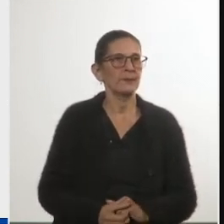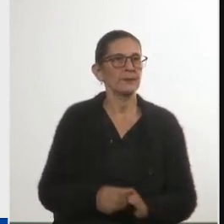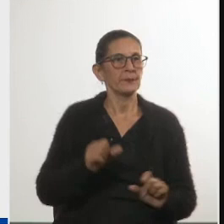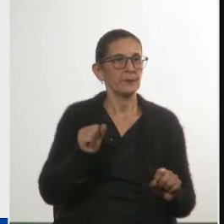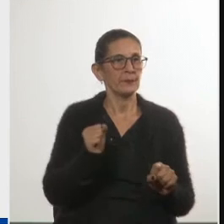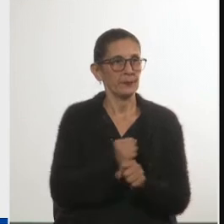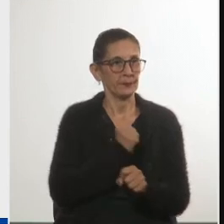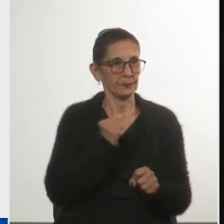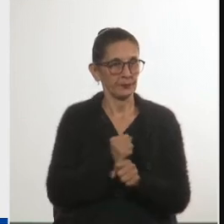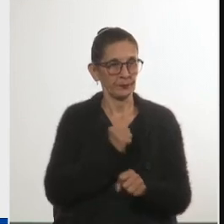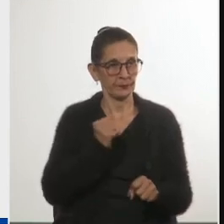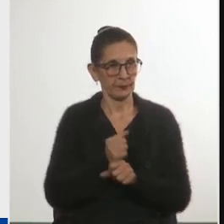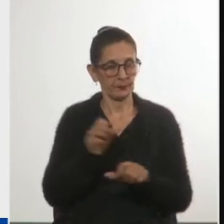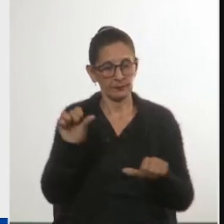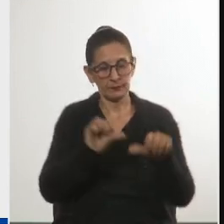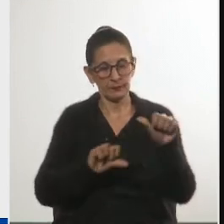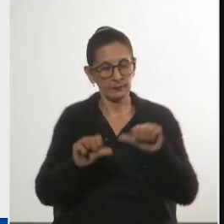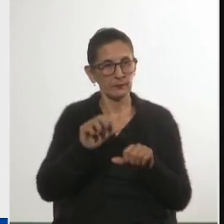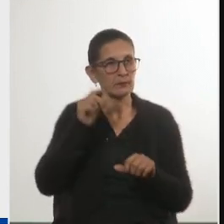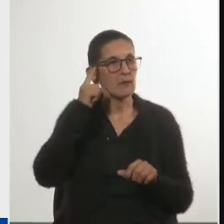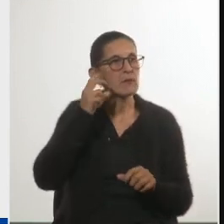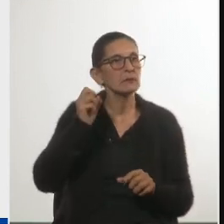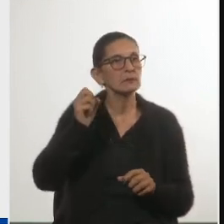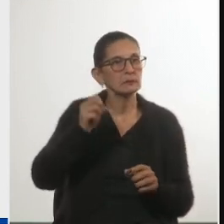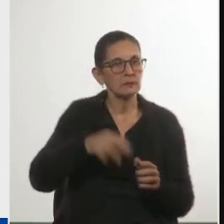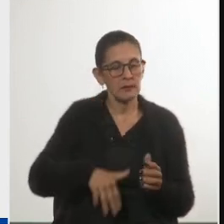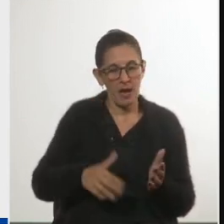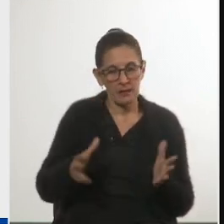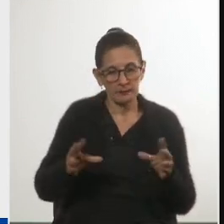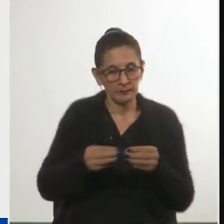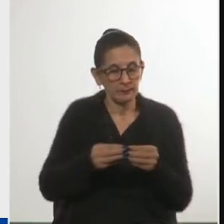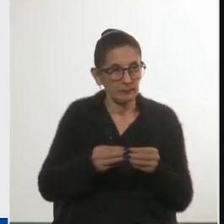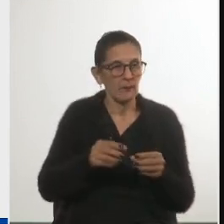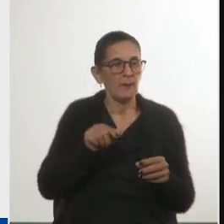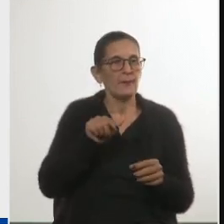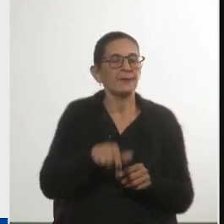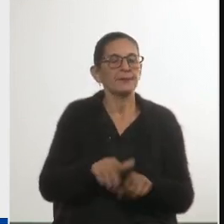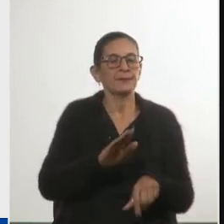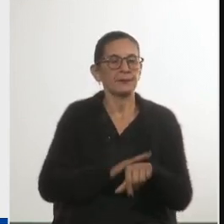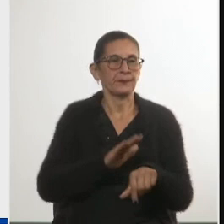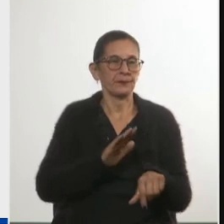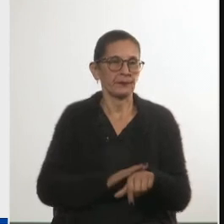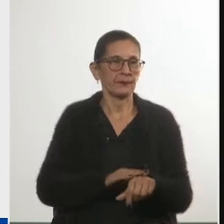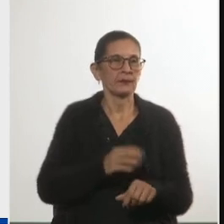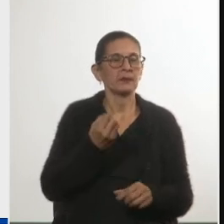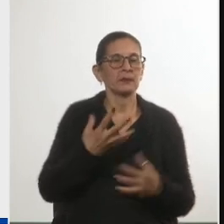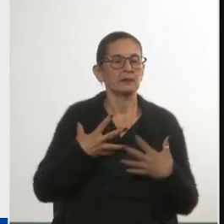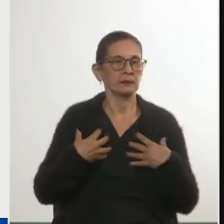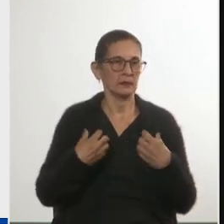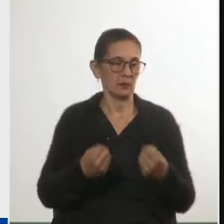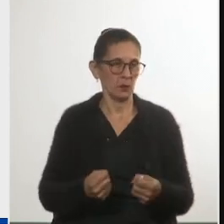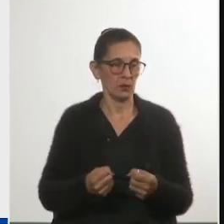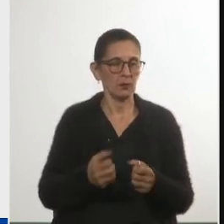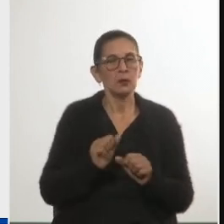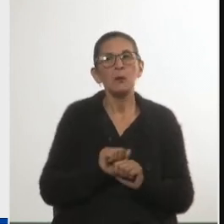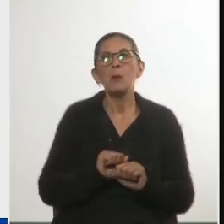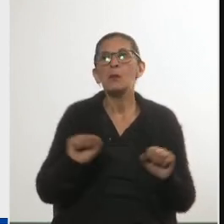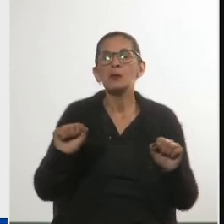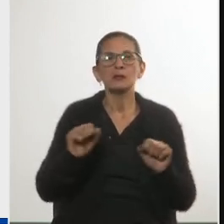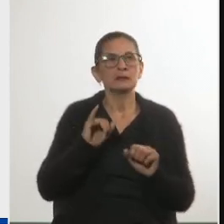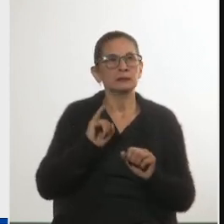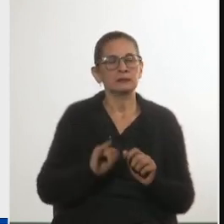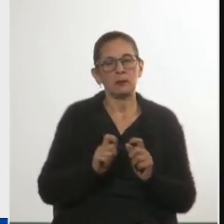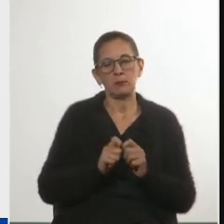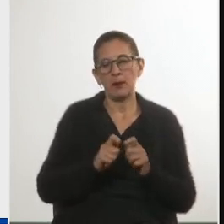Se trabajó en la elaboración de un plan de contingencia a partir de ese momento del componente salud ante el posible escenario